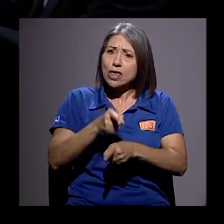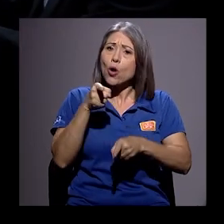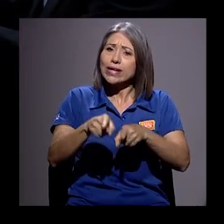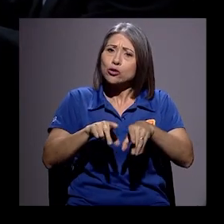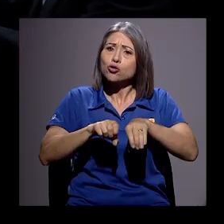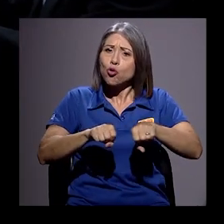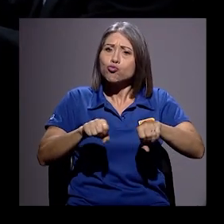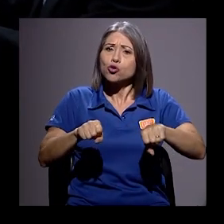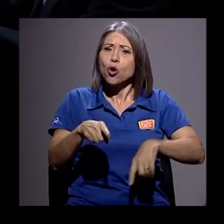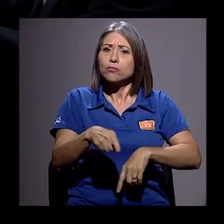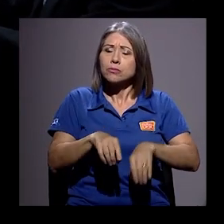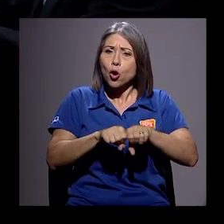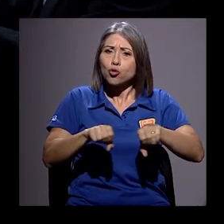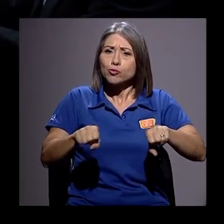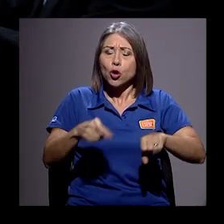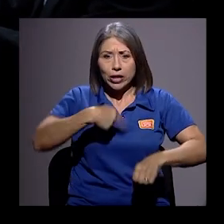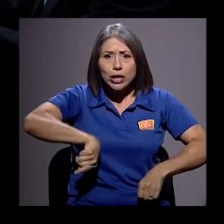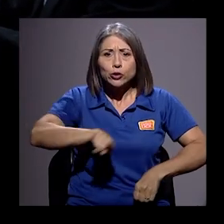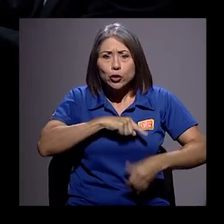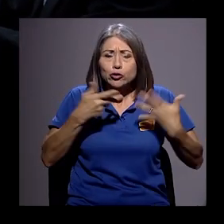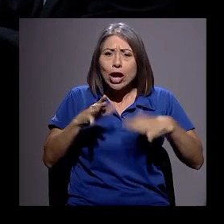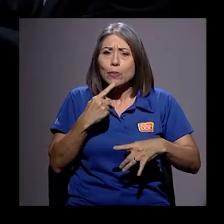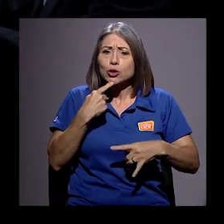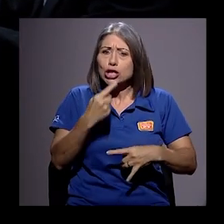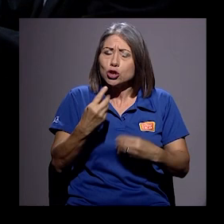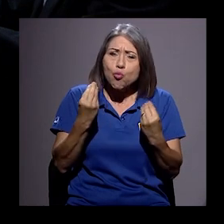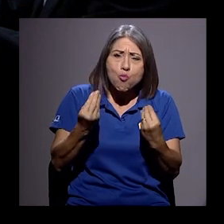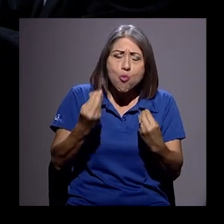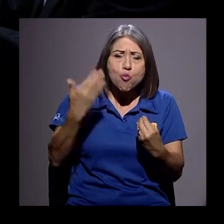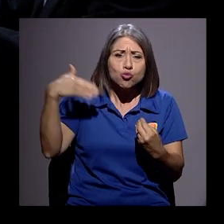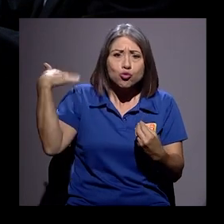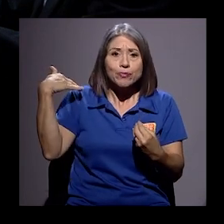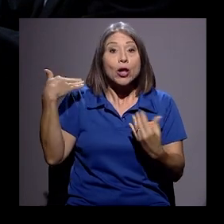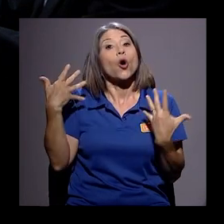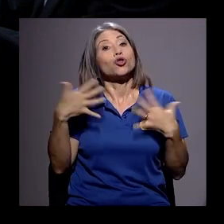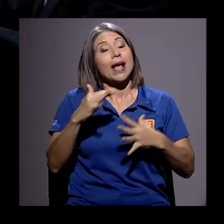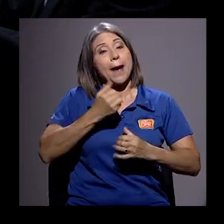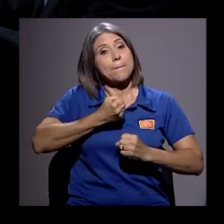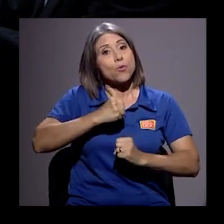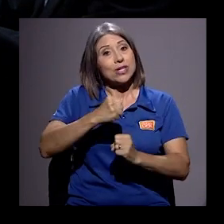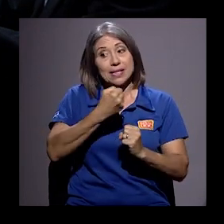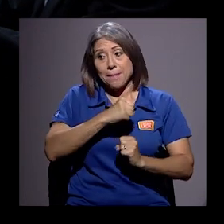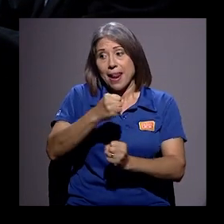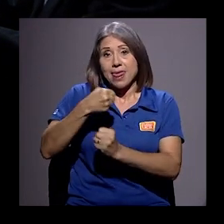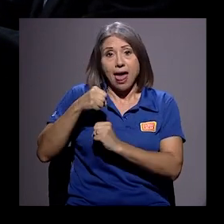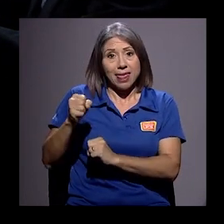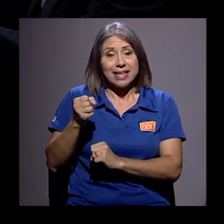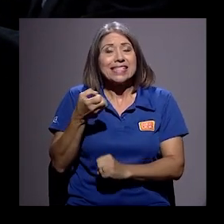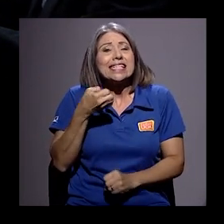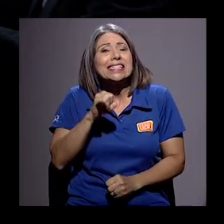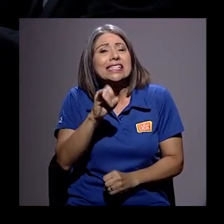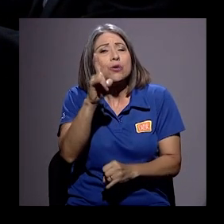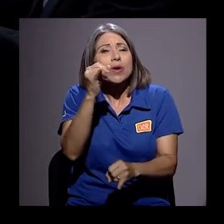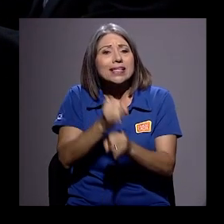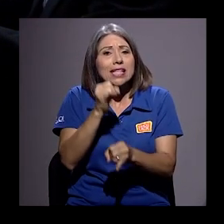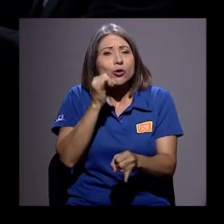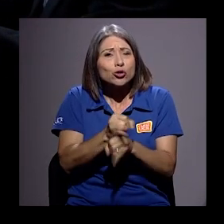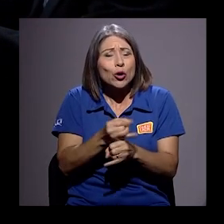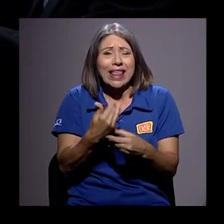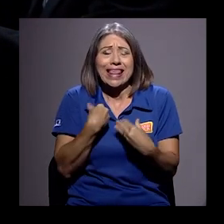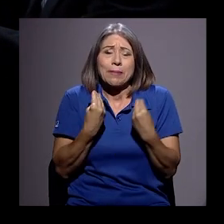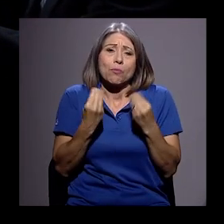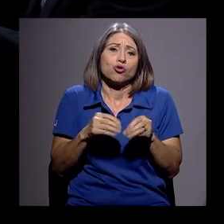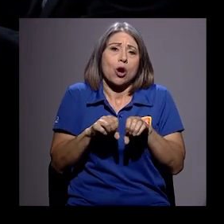corrupción es corrupción y nosotros lo hemos señalado en muchos casos verdad o sea las municipalidades si hay una institución que está